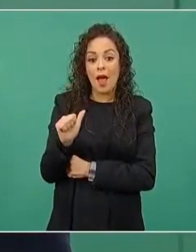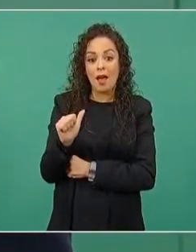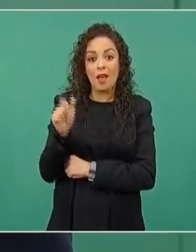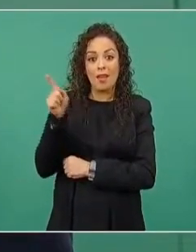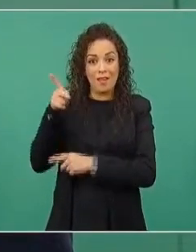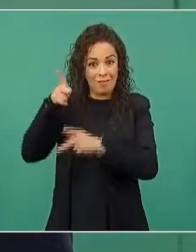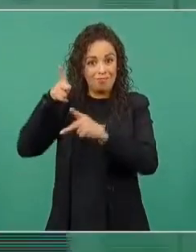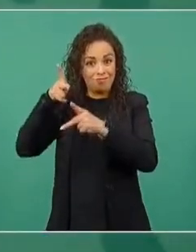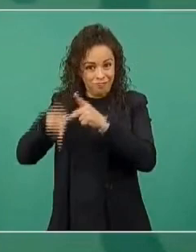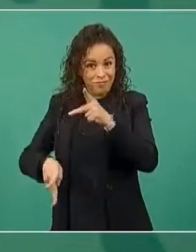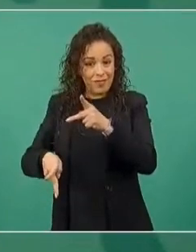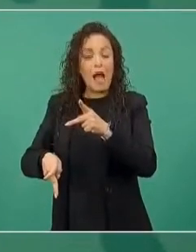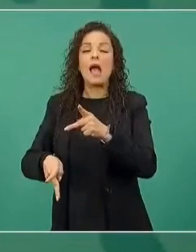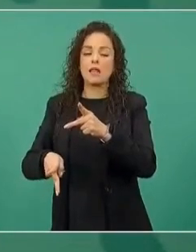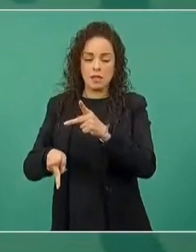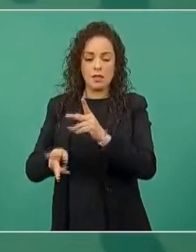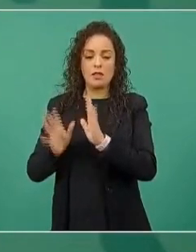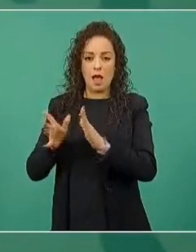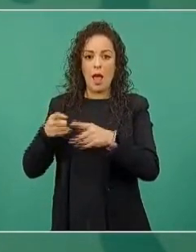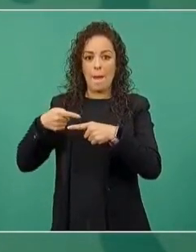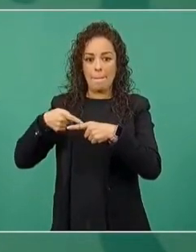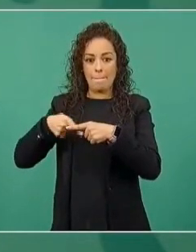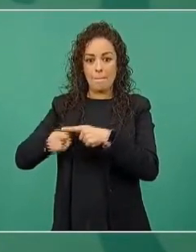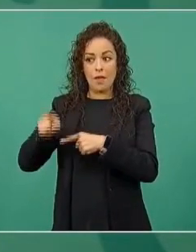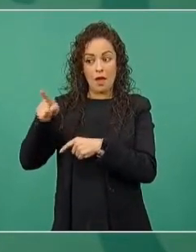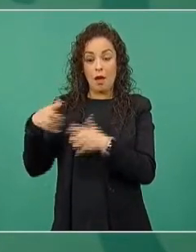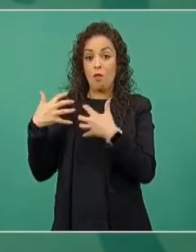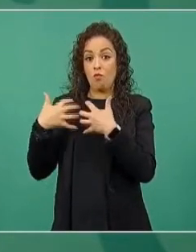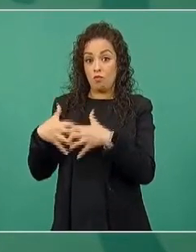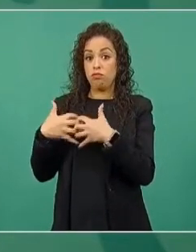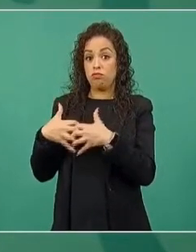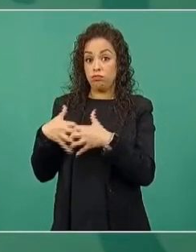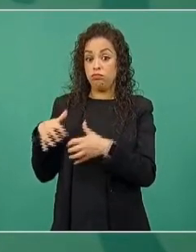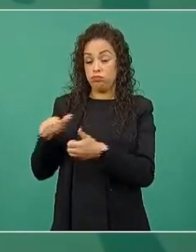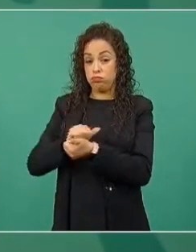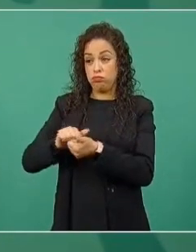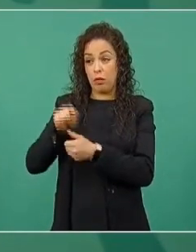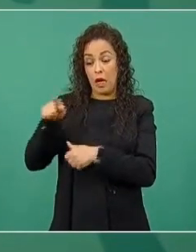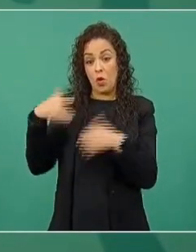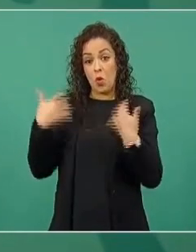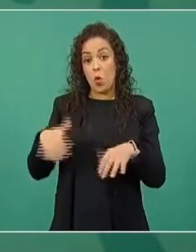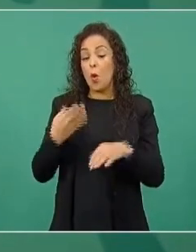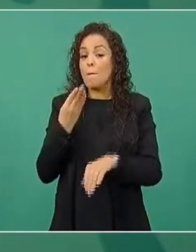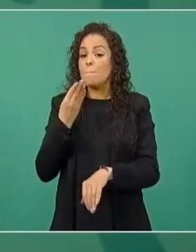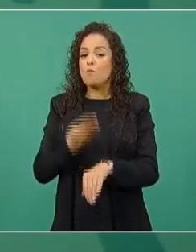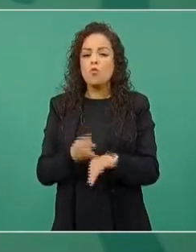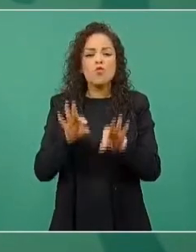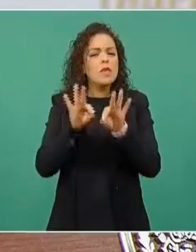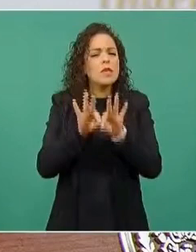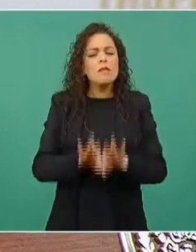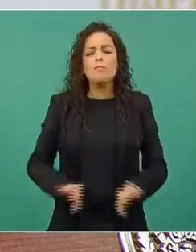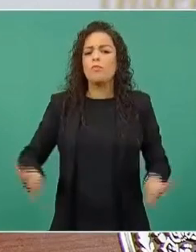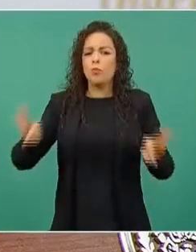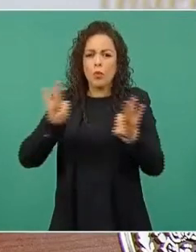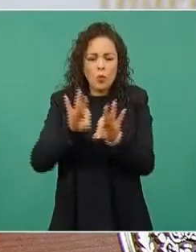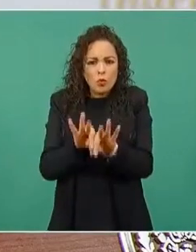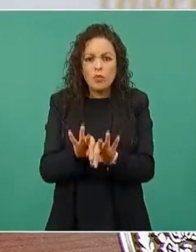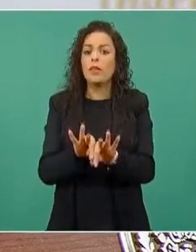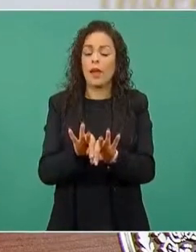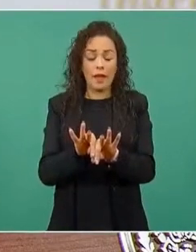inconclusa. Esa es una planta muy importante porque